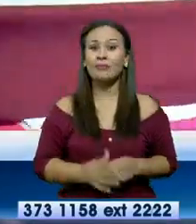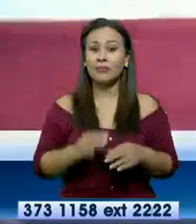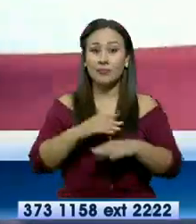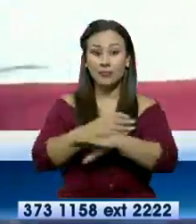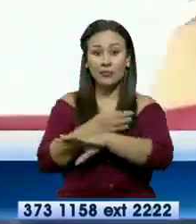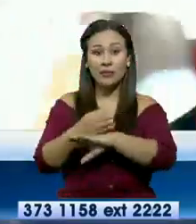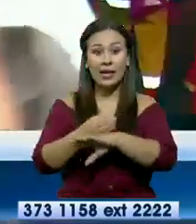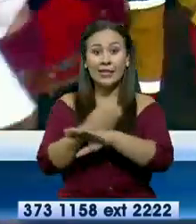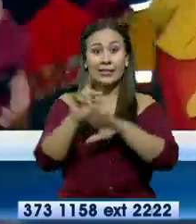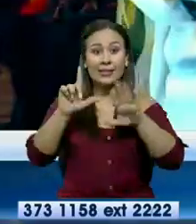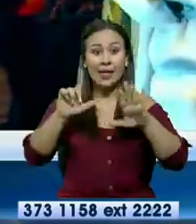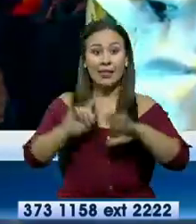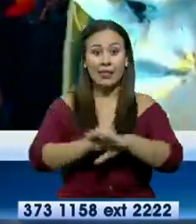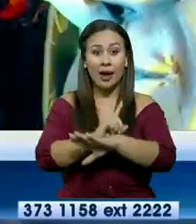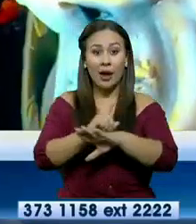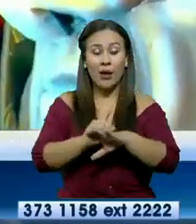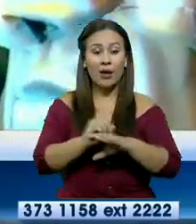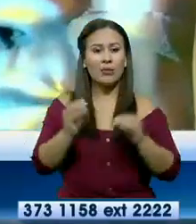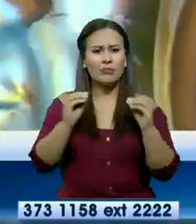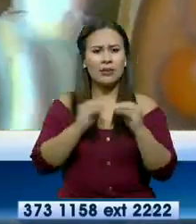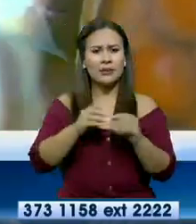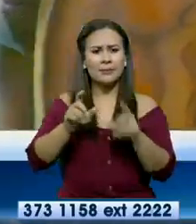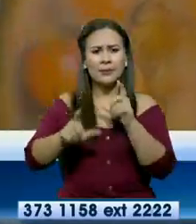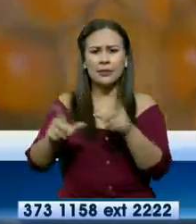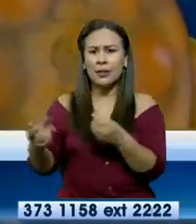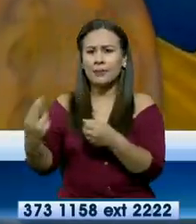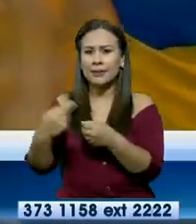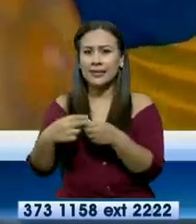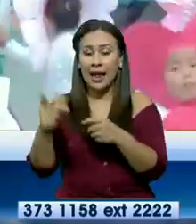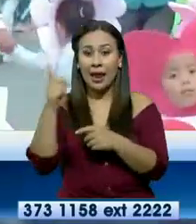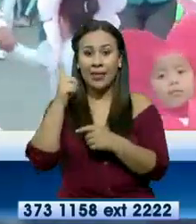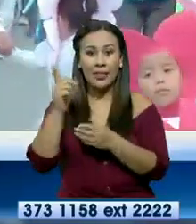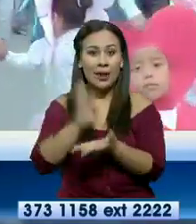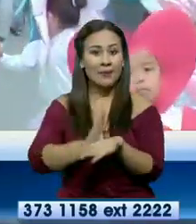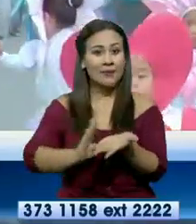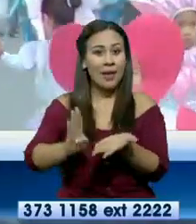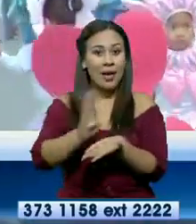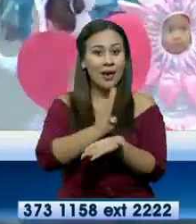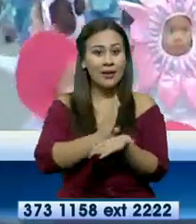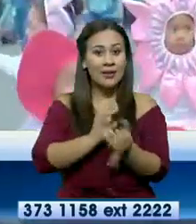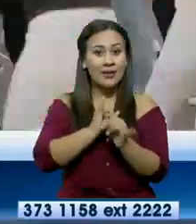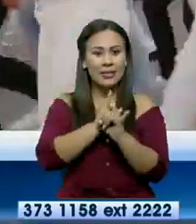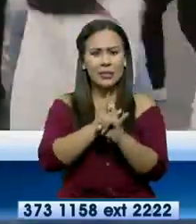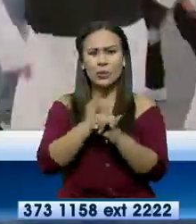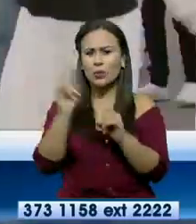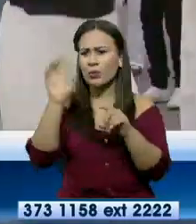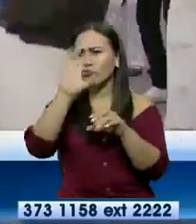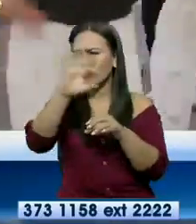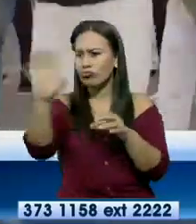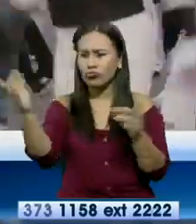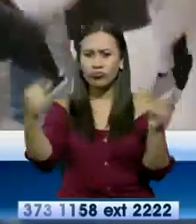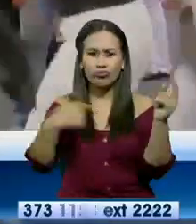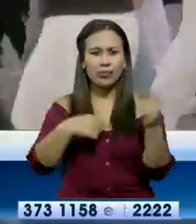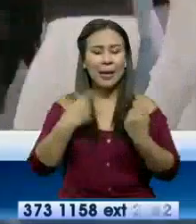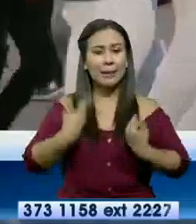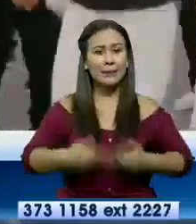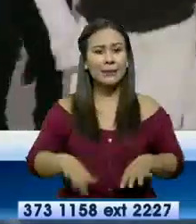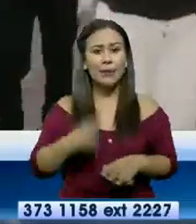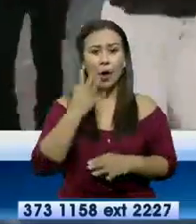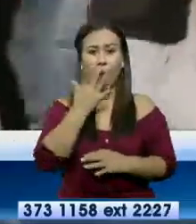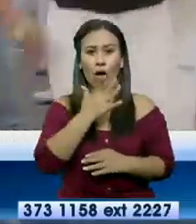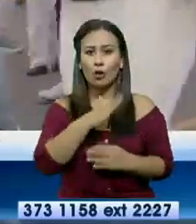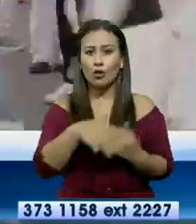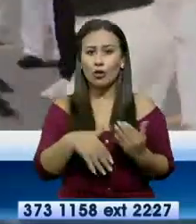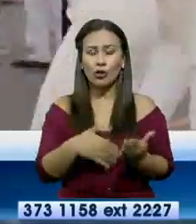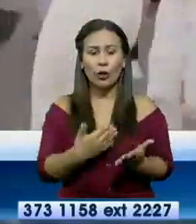Durante 7 horas y más, los participantes en este concurso individual, familiar, barrial e institucional llenan la tarde y noche de vestimentas singulares y